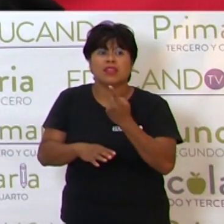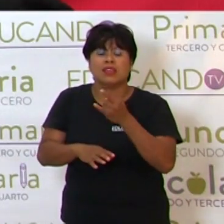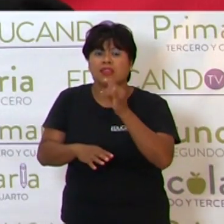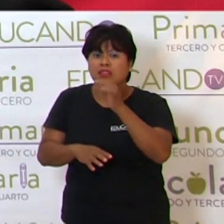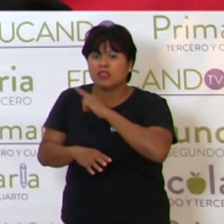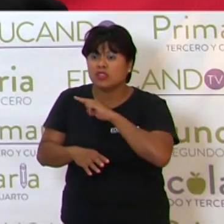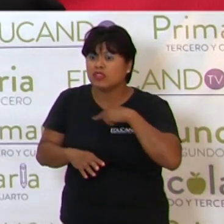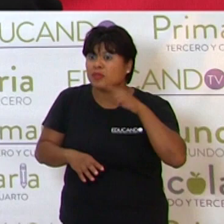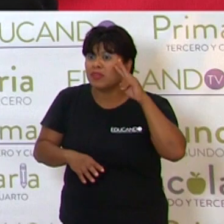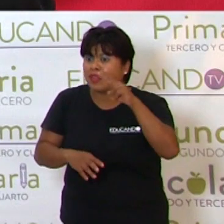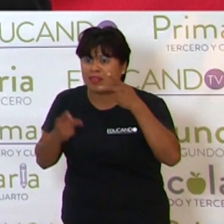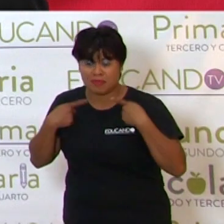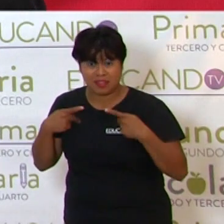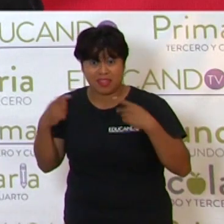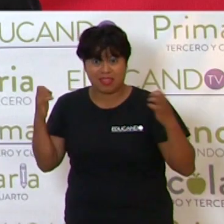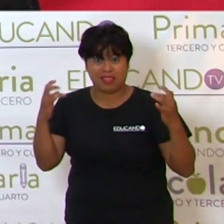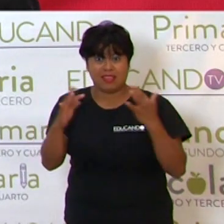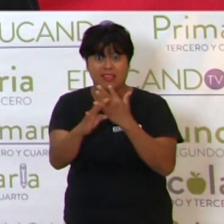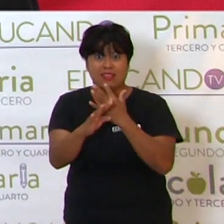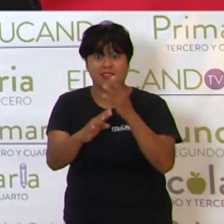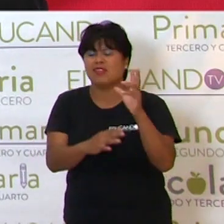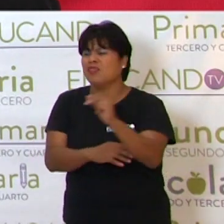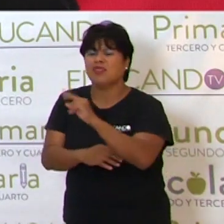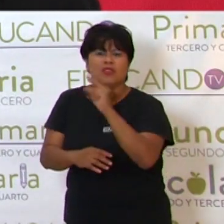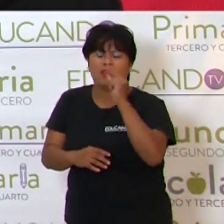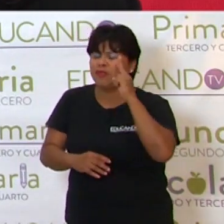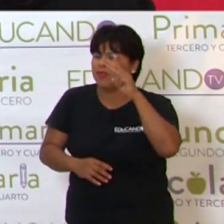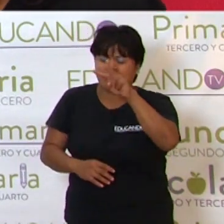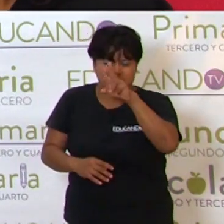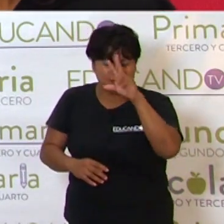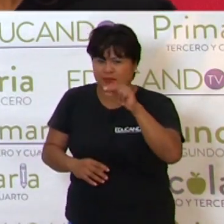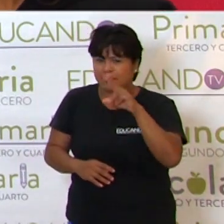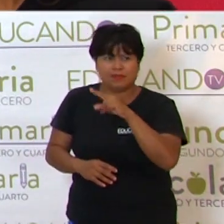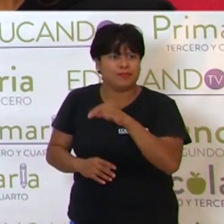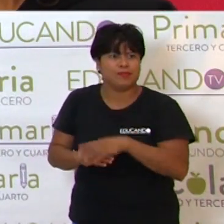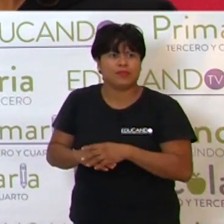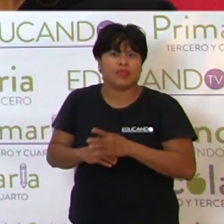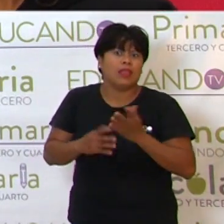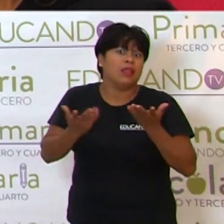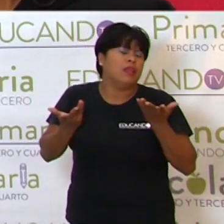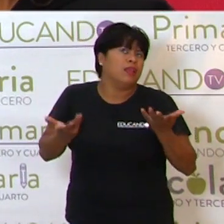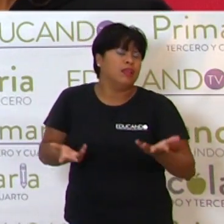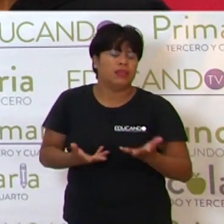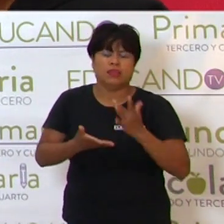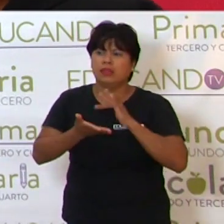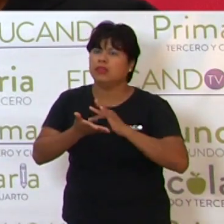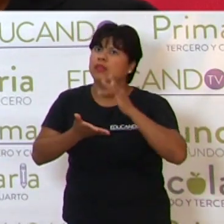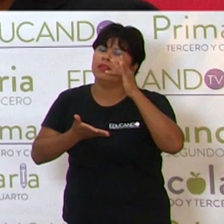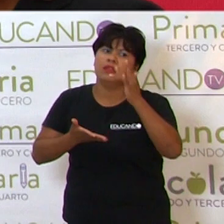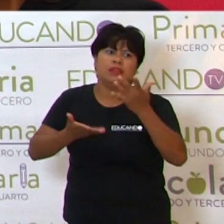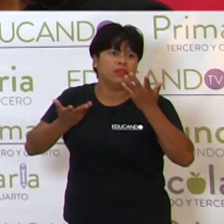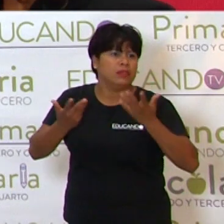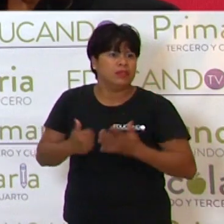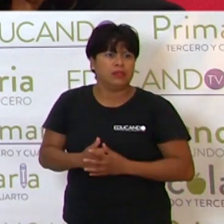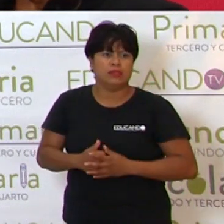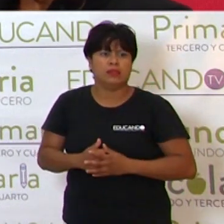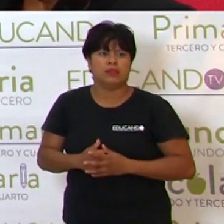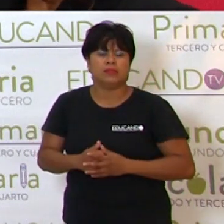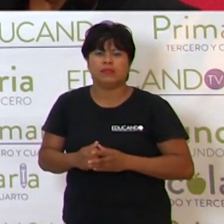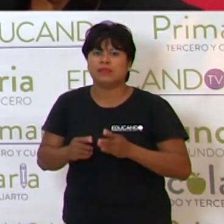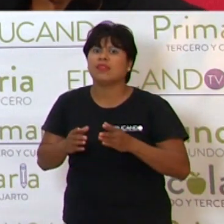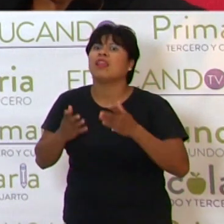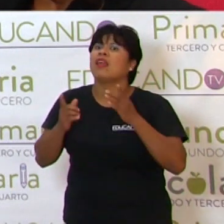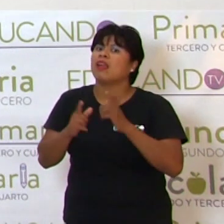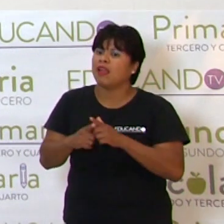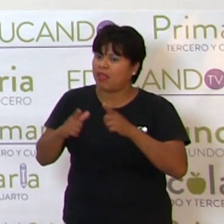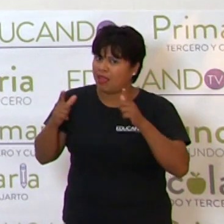entonces veríamos a la gente. No, no la veremos. Ay, por fortuna. Fue una gran